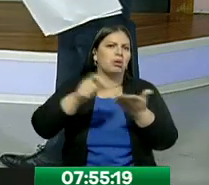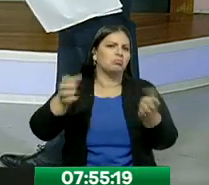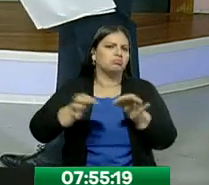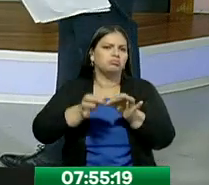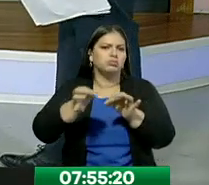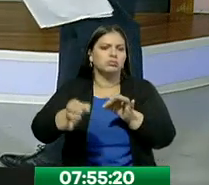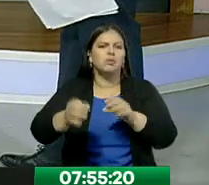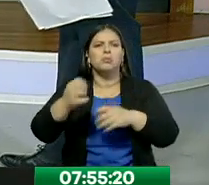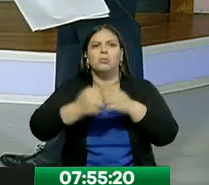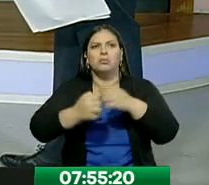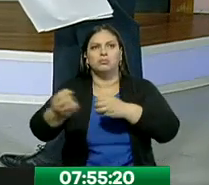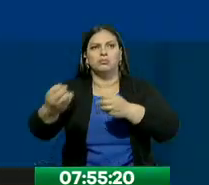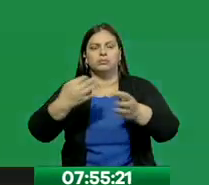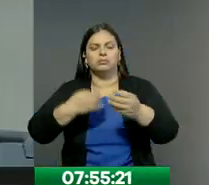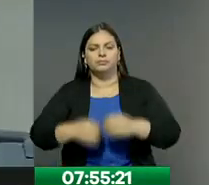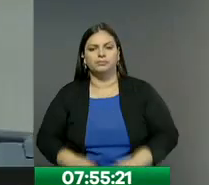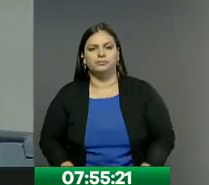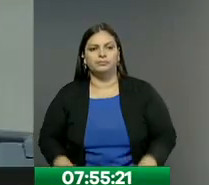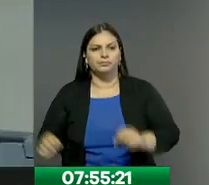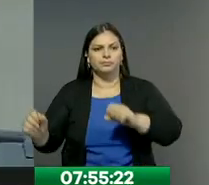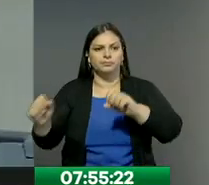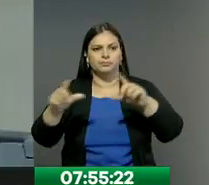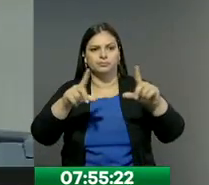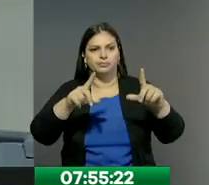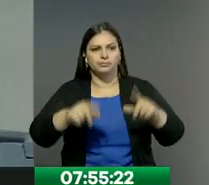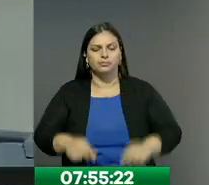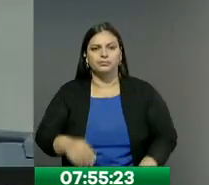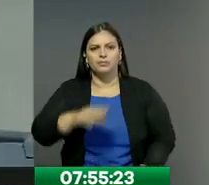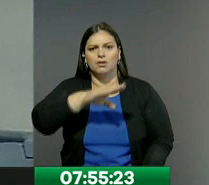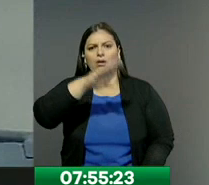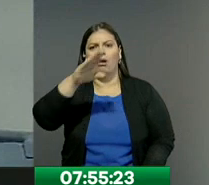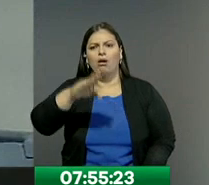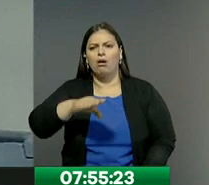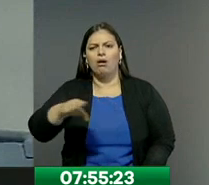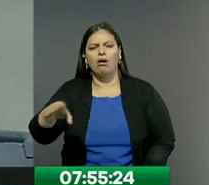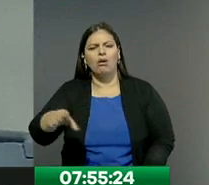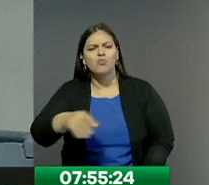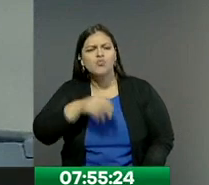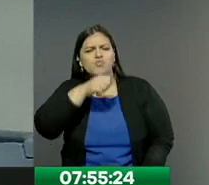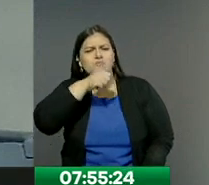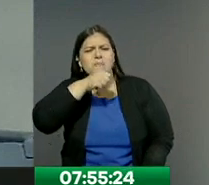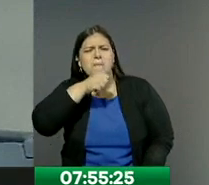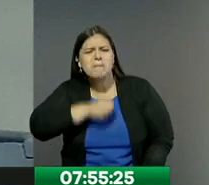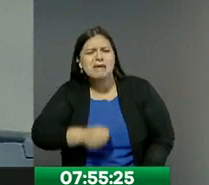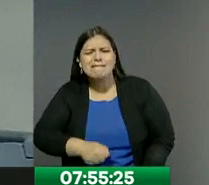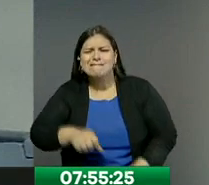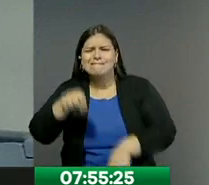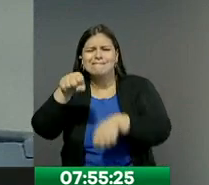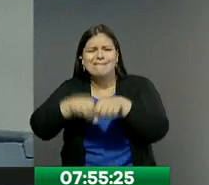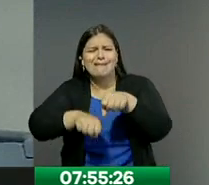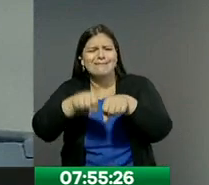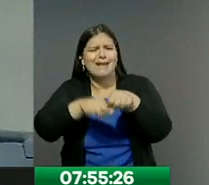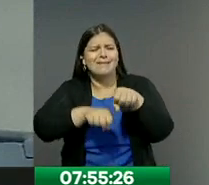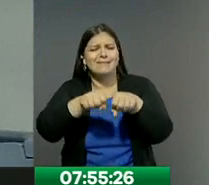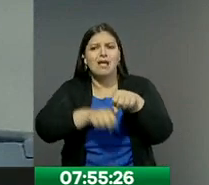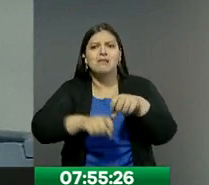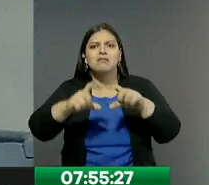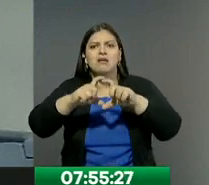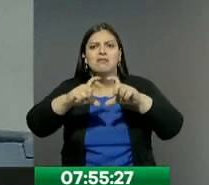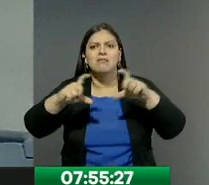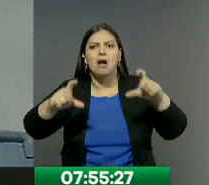revisar. ¡Epa! Oh. La camioneta de Maquilón. Mire usted. Terrible ahí, sin placas, destartalada toda y